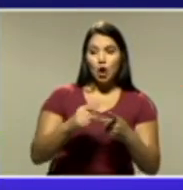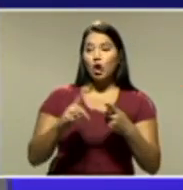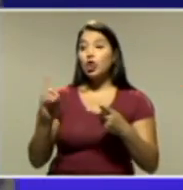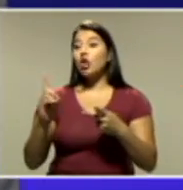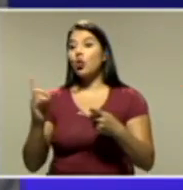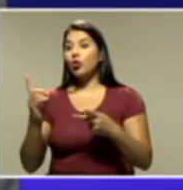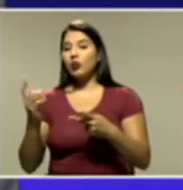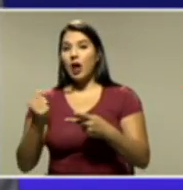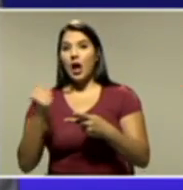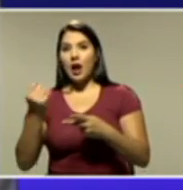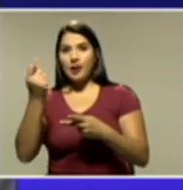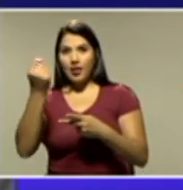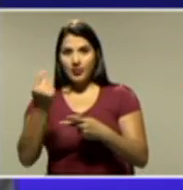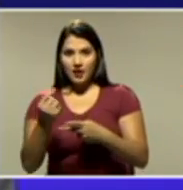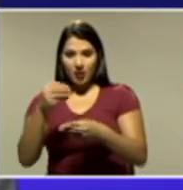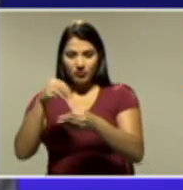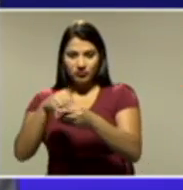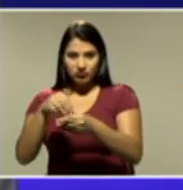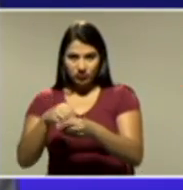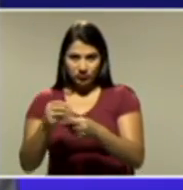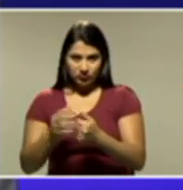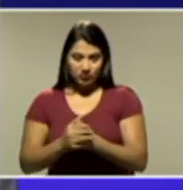gastos, porque recordemos que